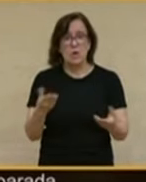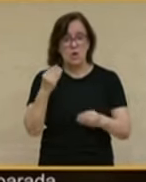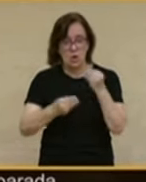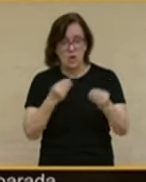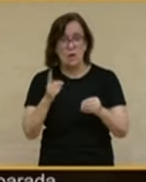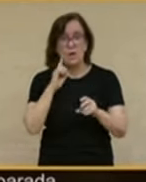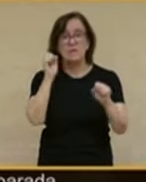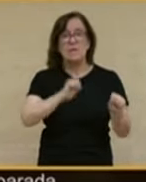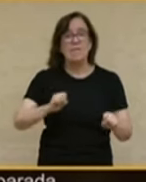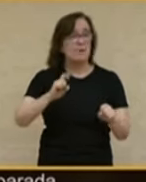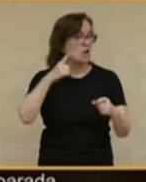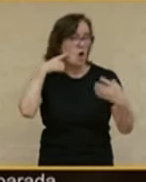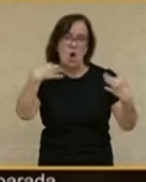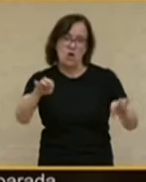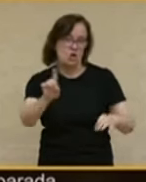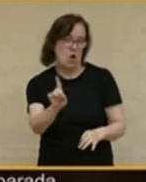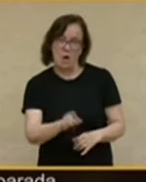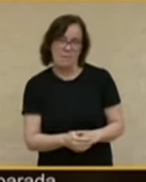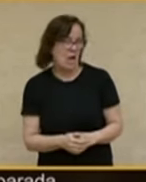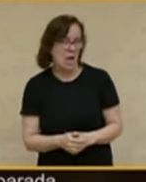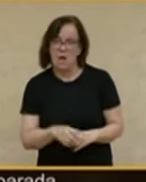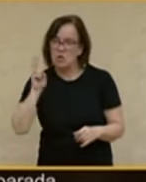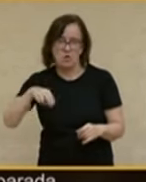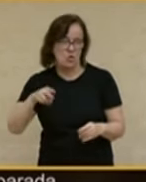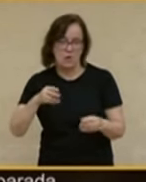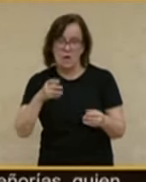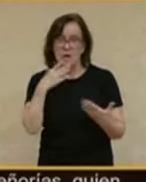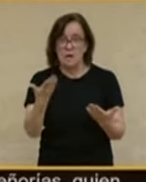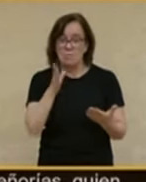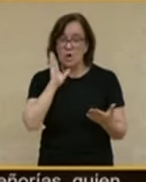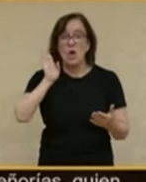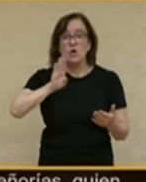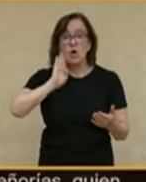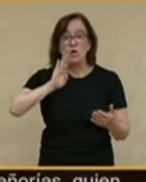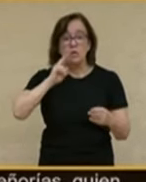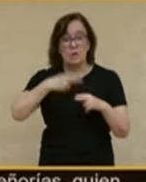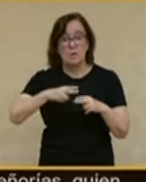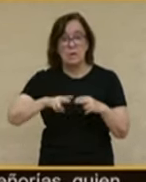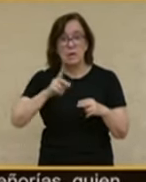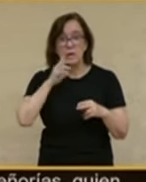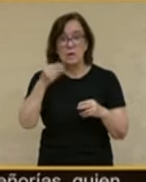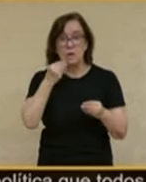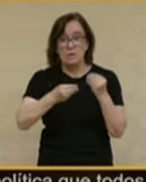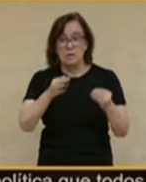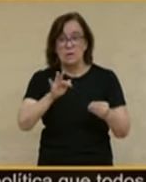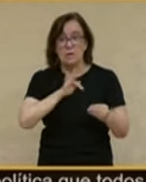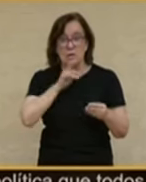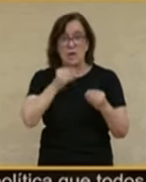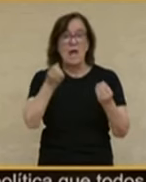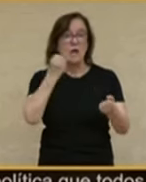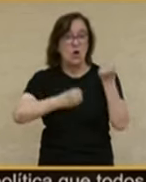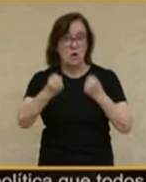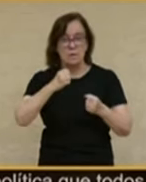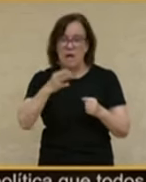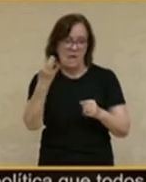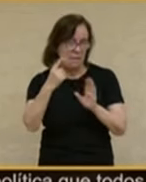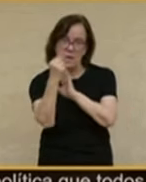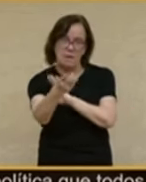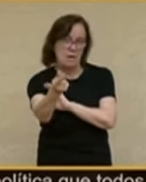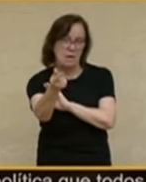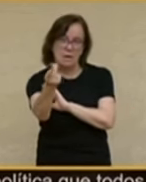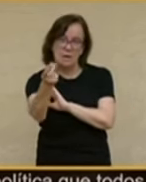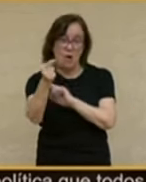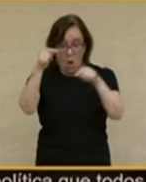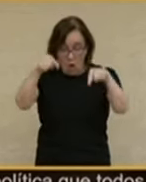lo que defienden no es normal, señorías, ni lo será nunca. Por la corrupción política no merecieron llegar y por la corrupción económica merecen irse.